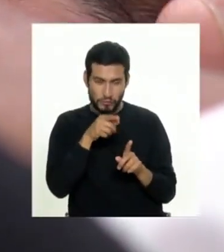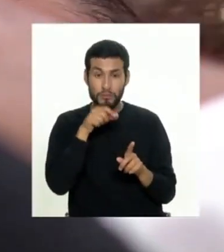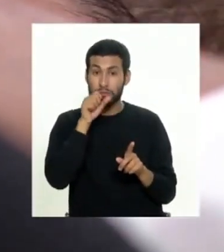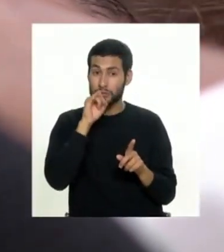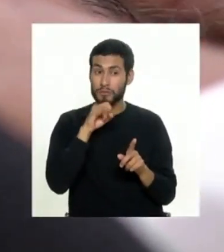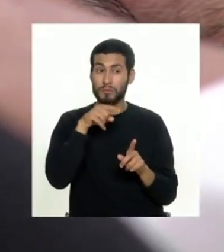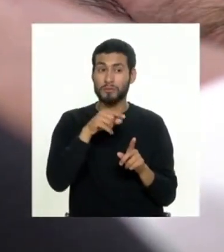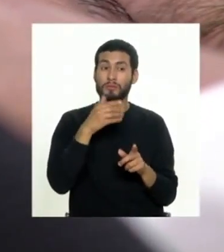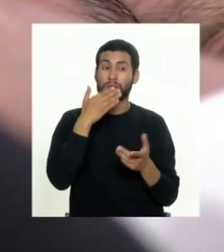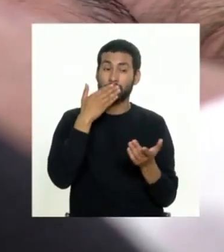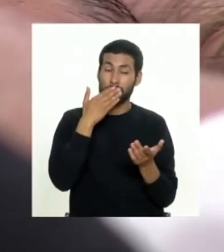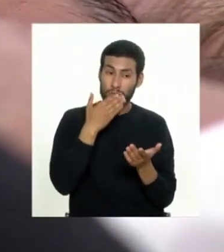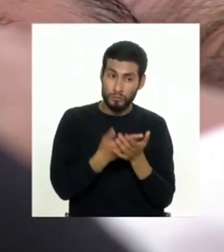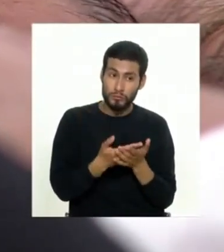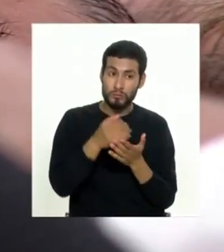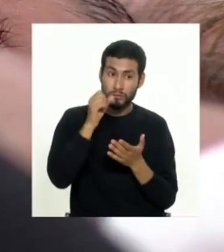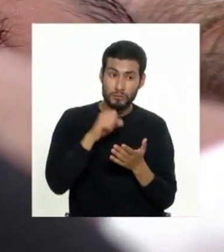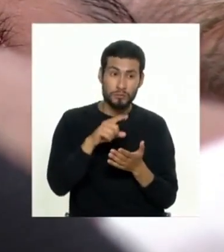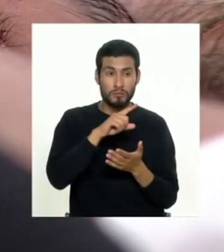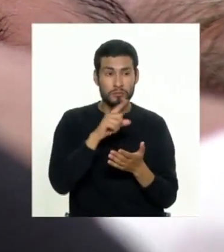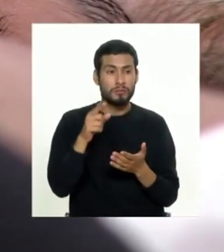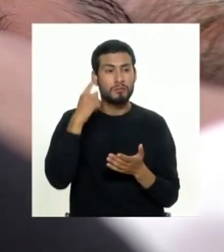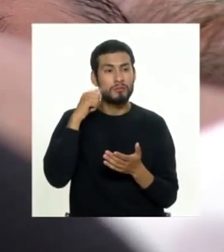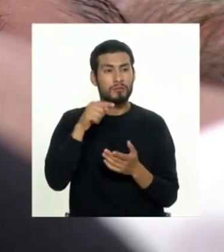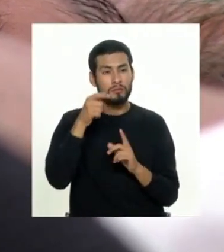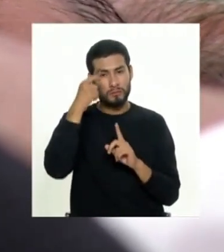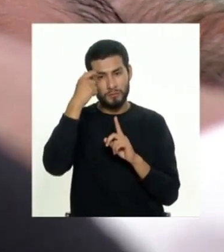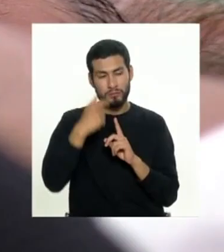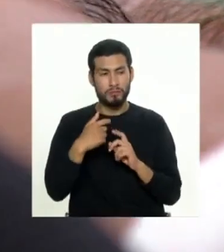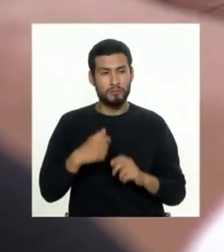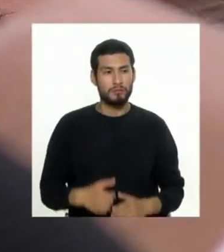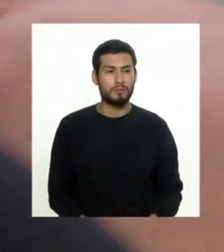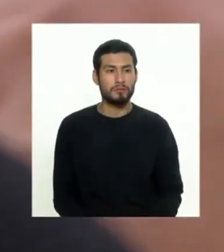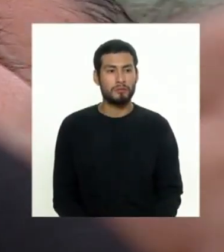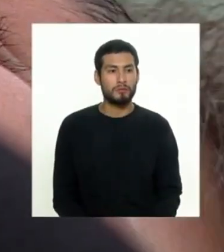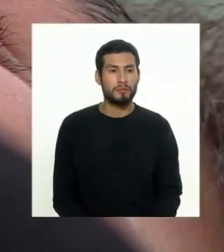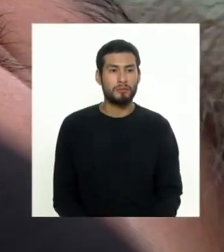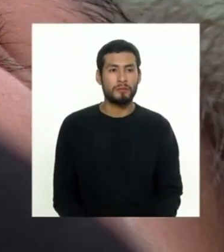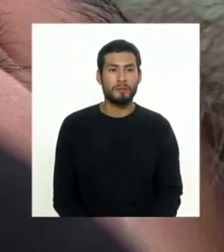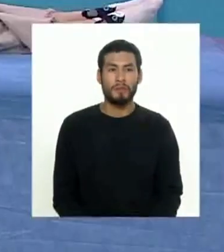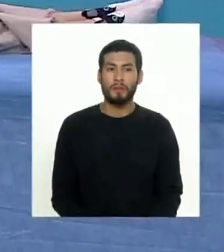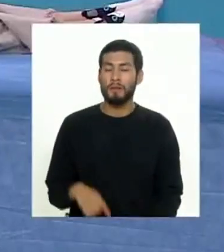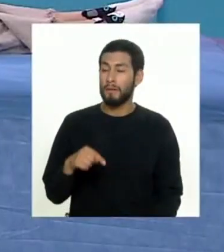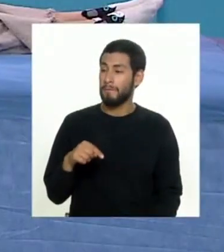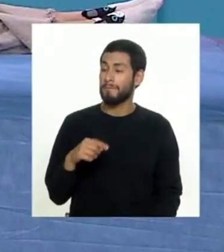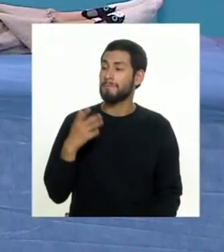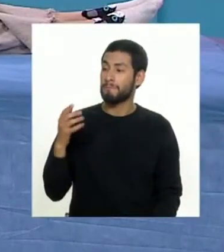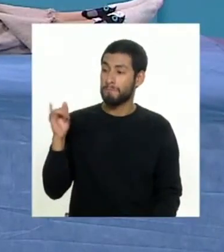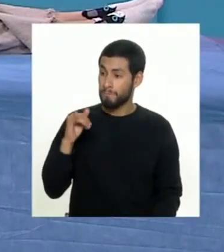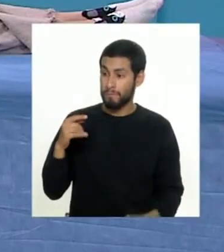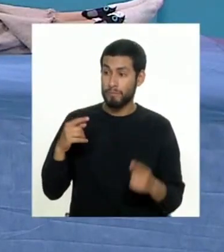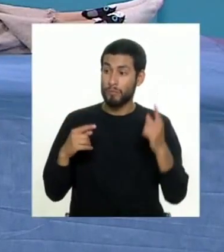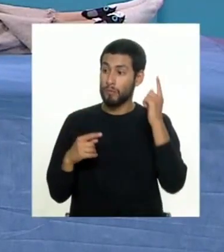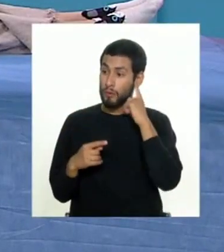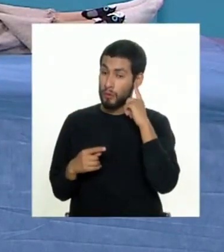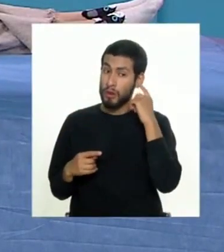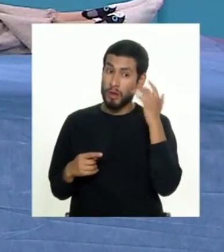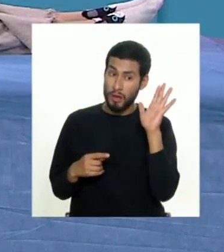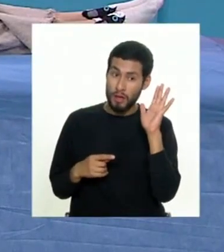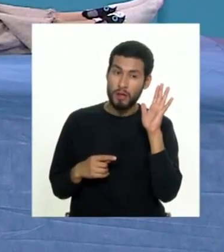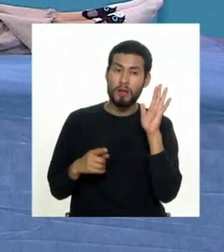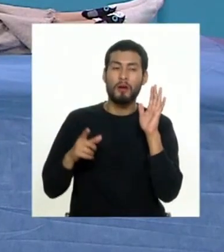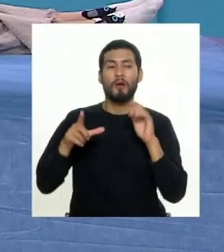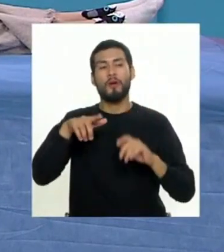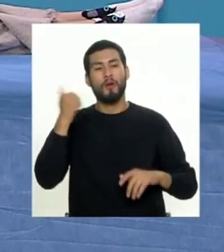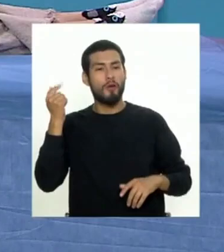está adecuado o no para nuestra paciente. ¿Sí? ¿Y esto lo repite del otro lado también? Del otro lado también lo repetimos.